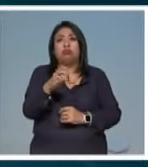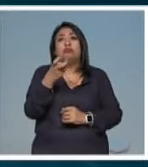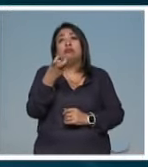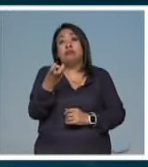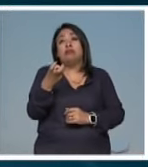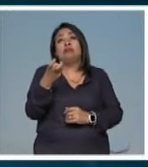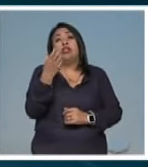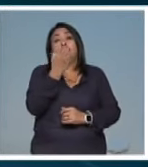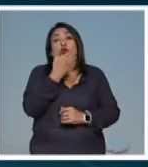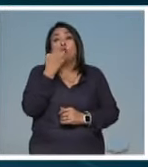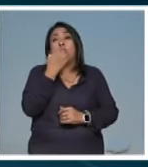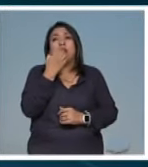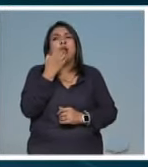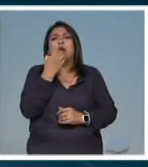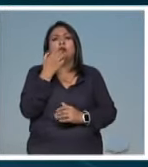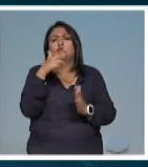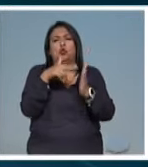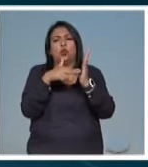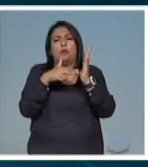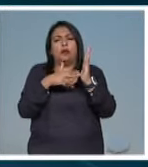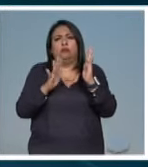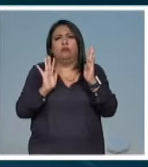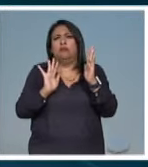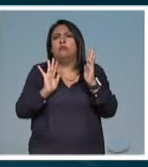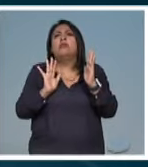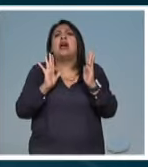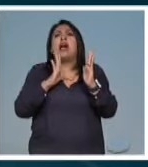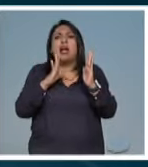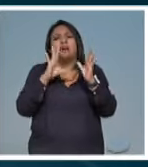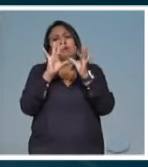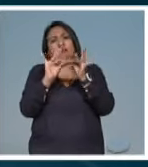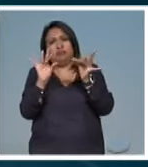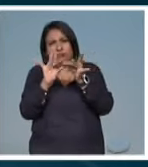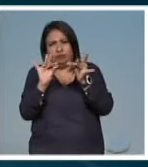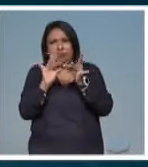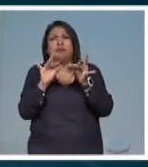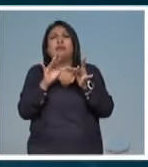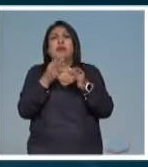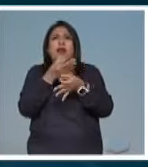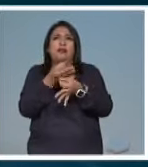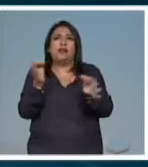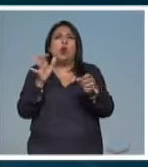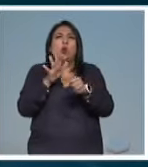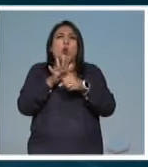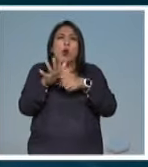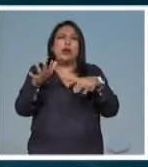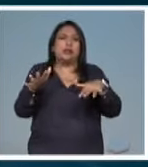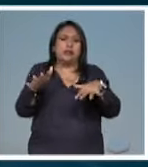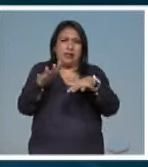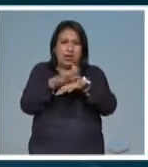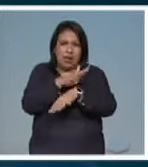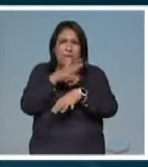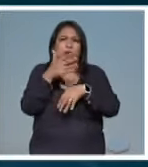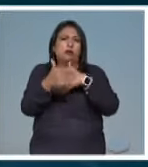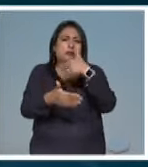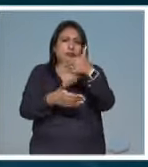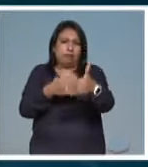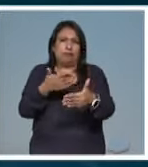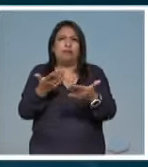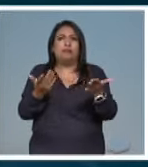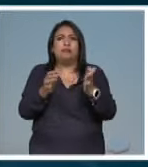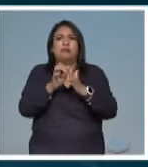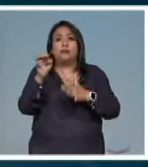son academias que no son normativas precisamente, son descriptivas, dan a conocer cuáles son los cambios que se van realizando. En el